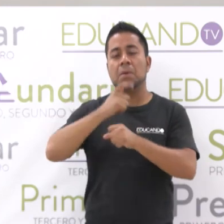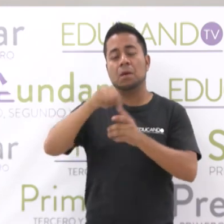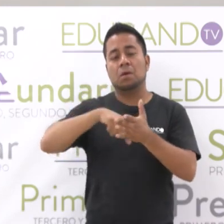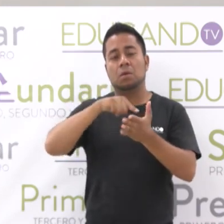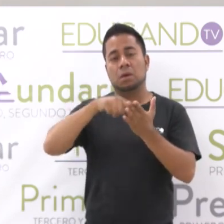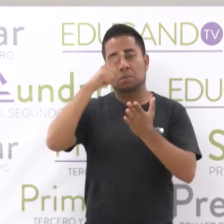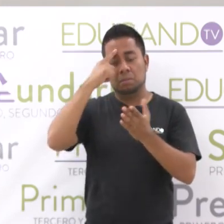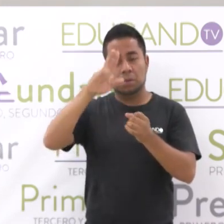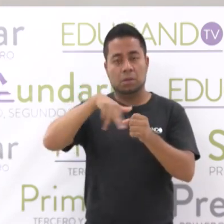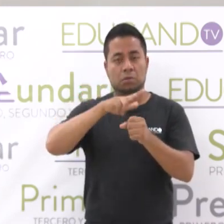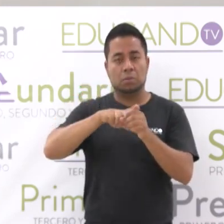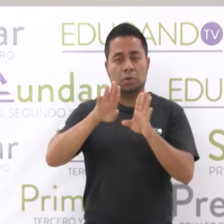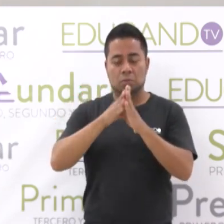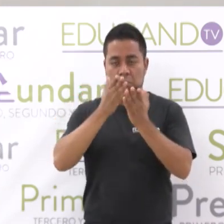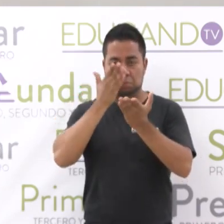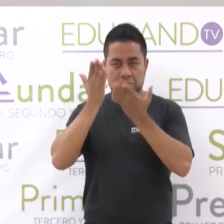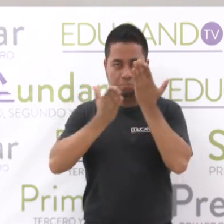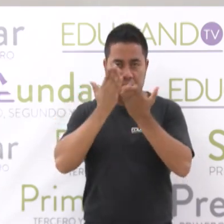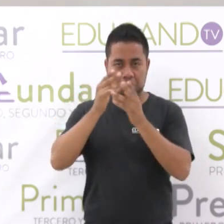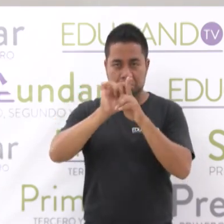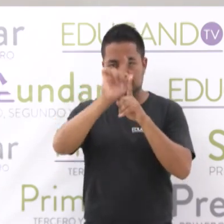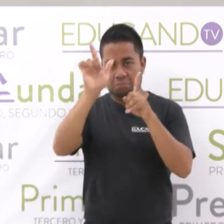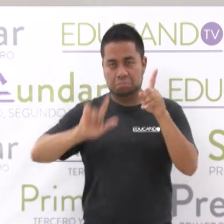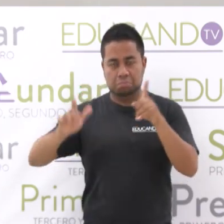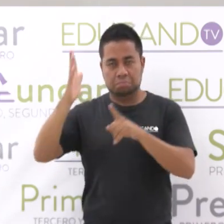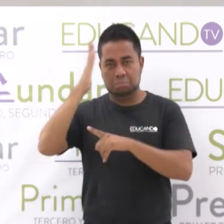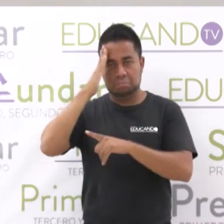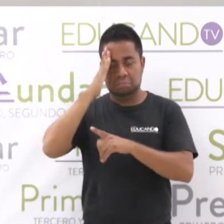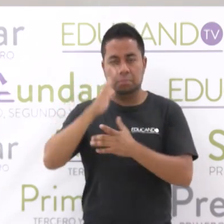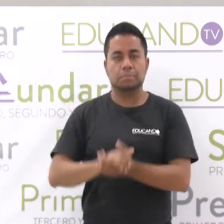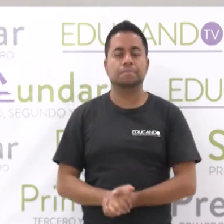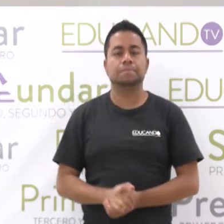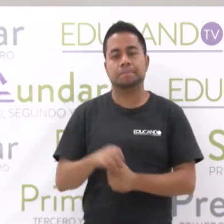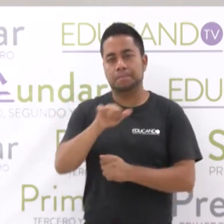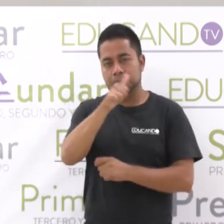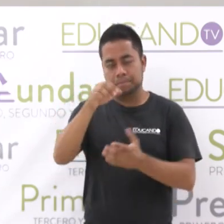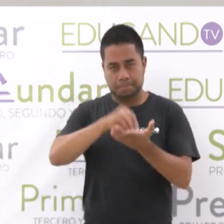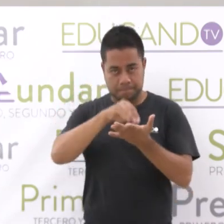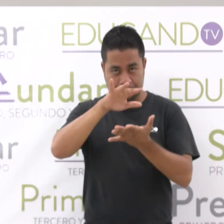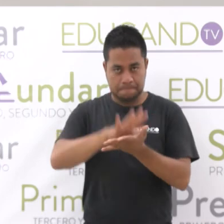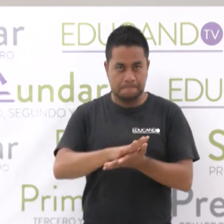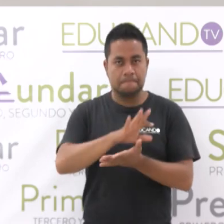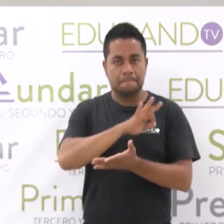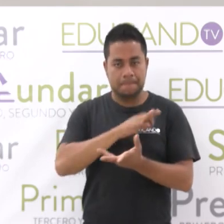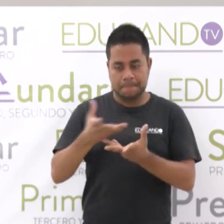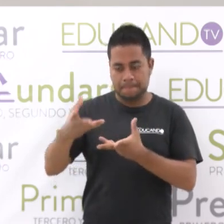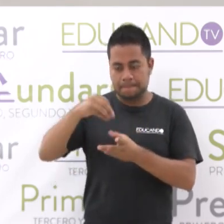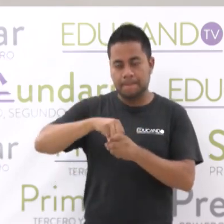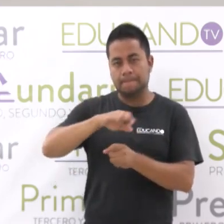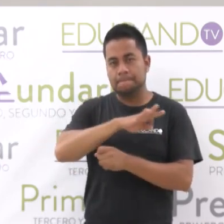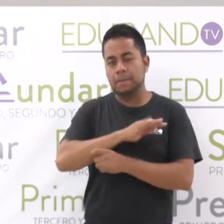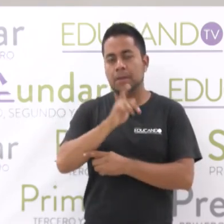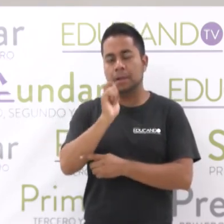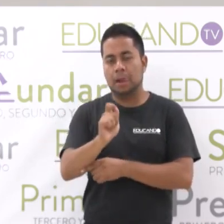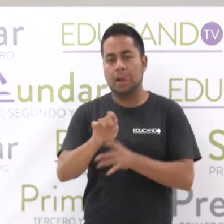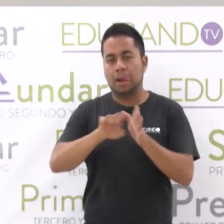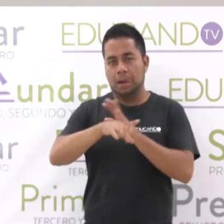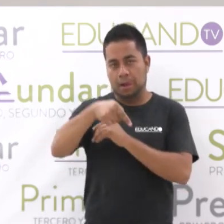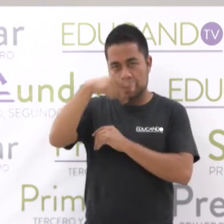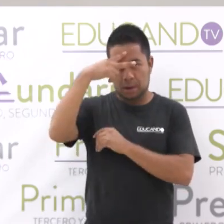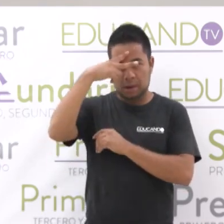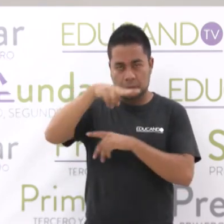en promedios de escolaridad en la República Mexicana. Otro de los datos que podríamos integrar es que en México